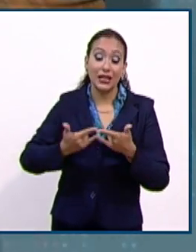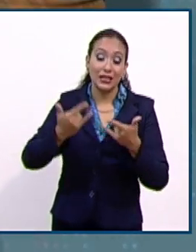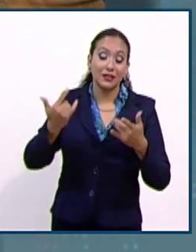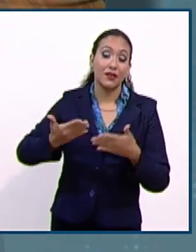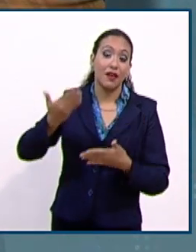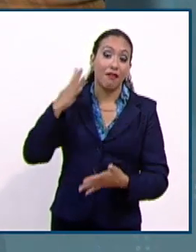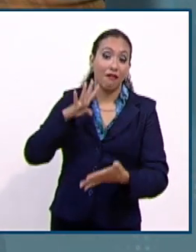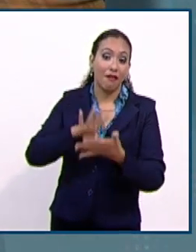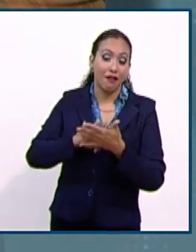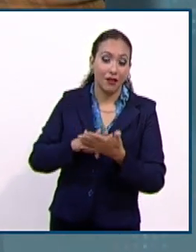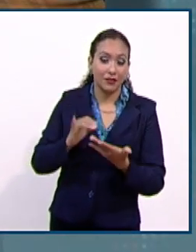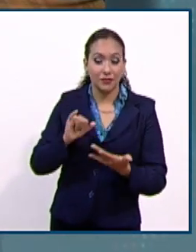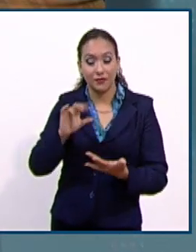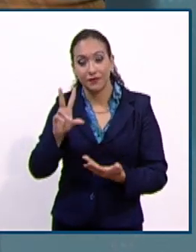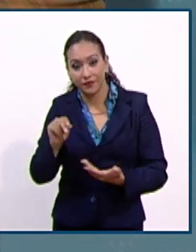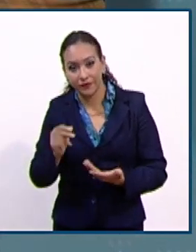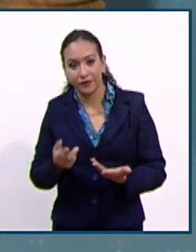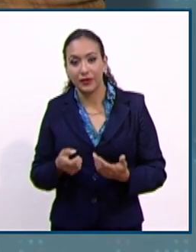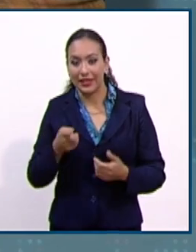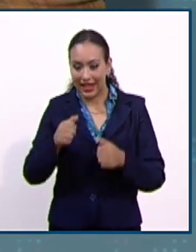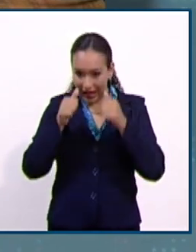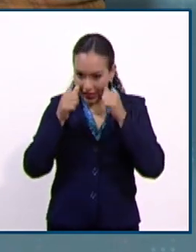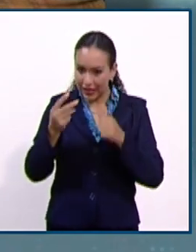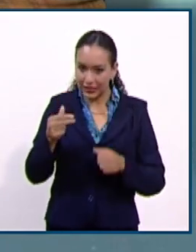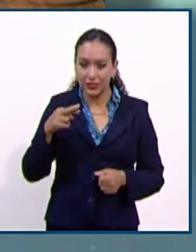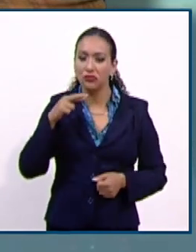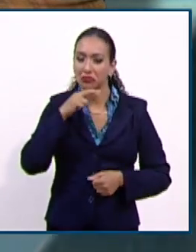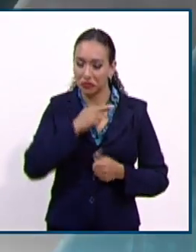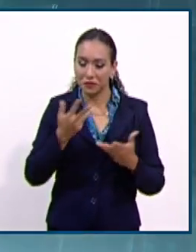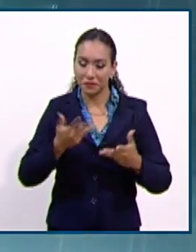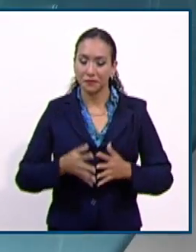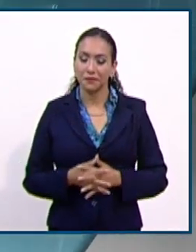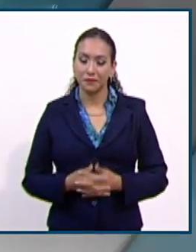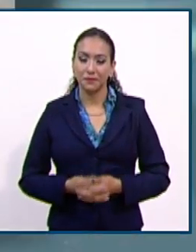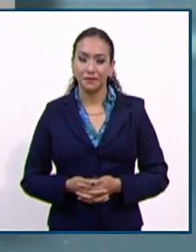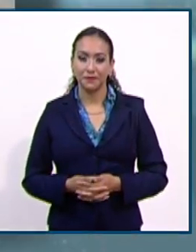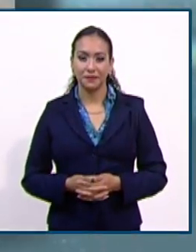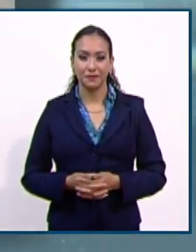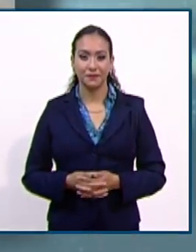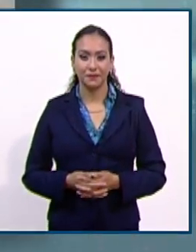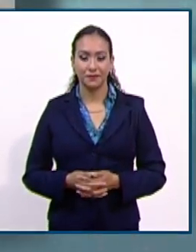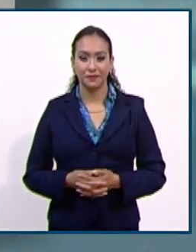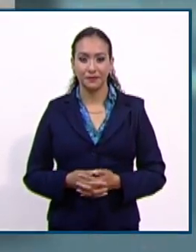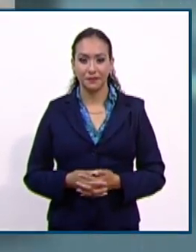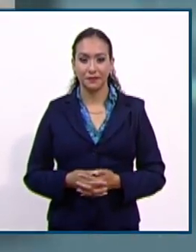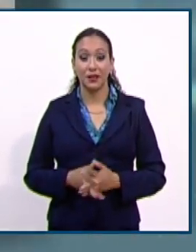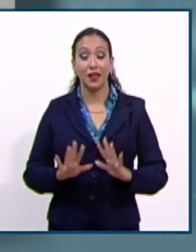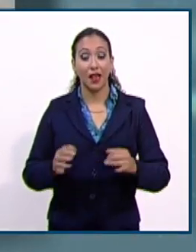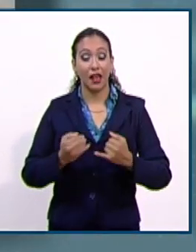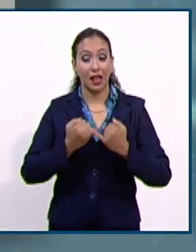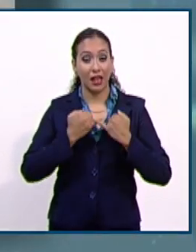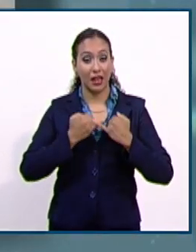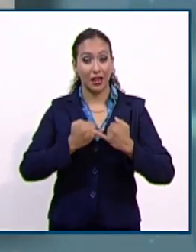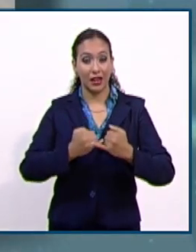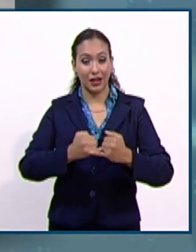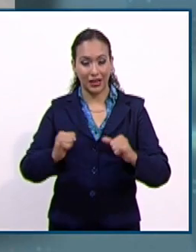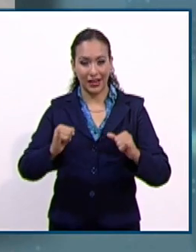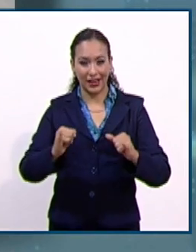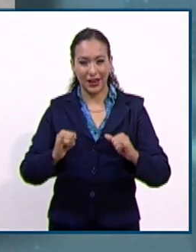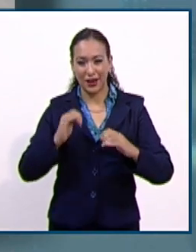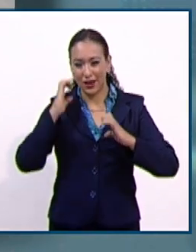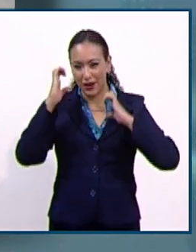distritos judiciales, con una atención rápida y eficiente. Fue inaugurada la Galería Histórica